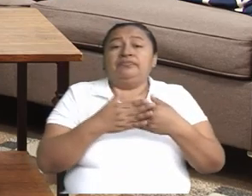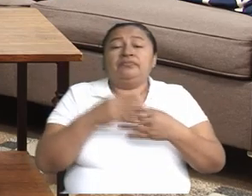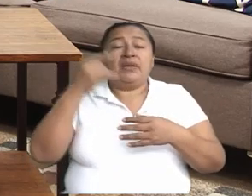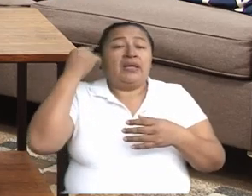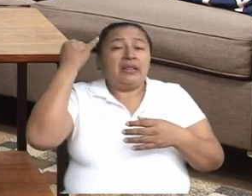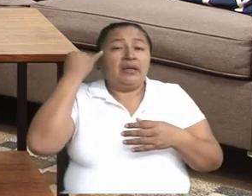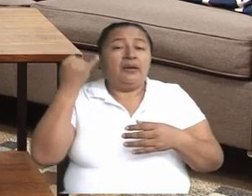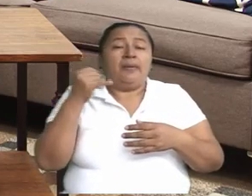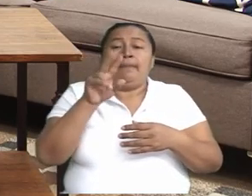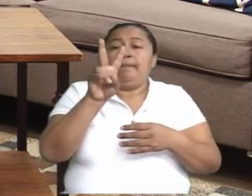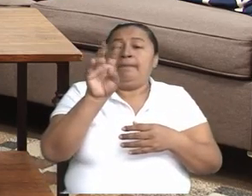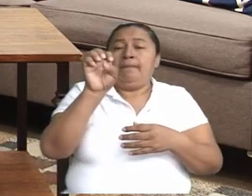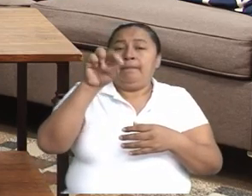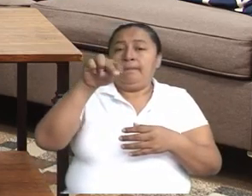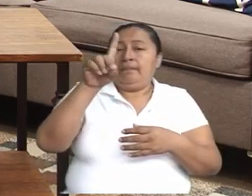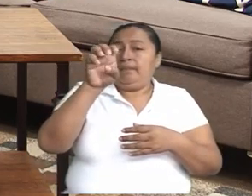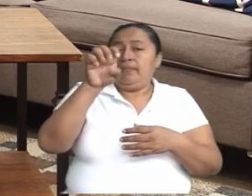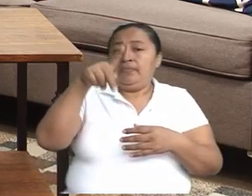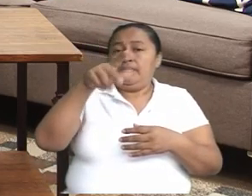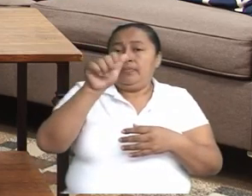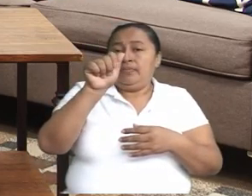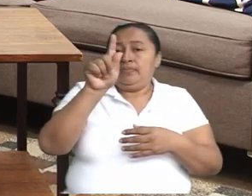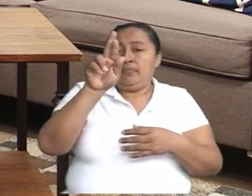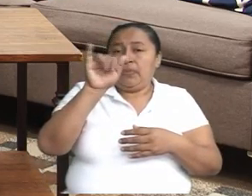los vendepatria,